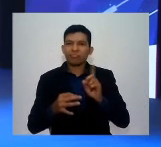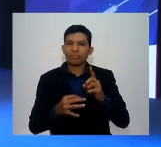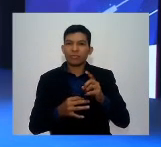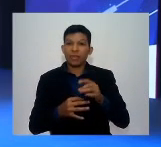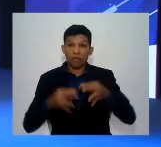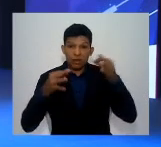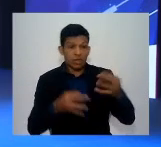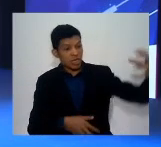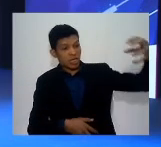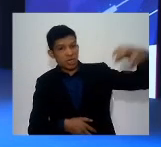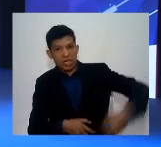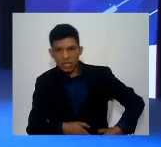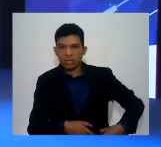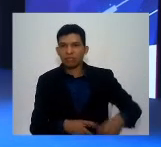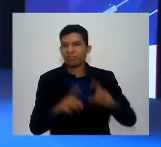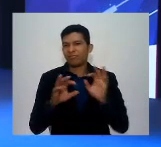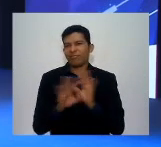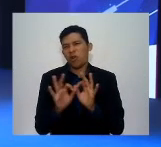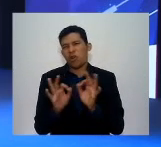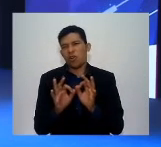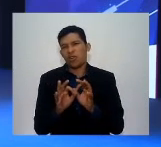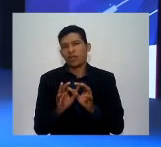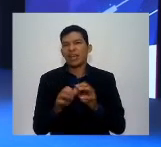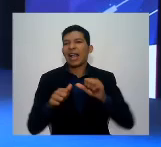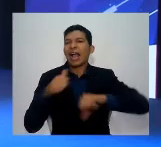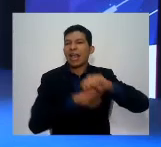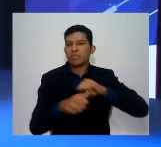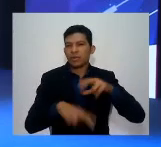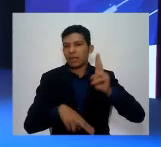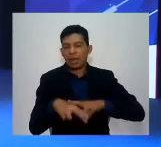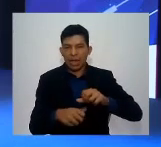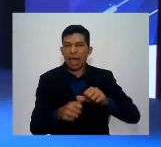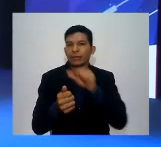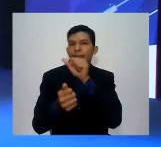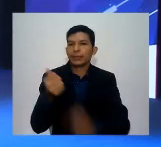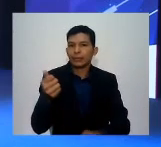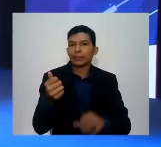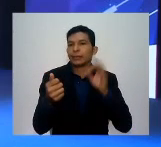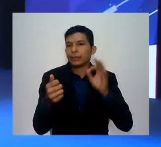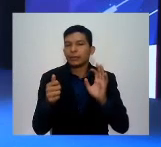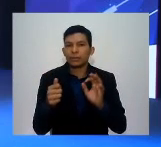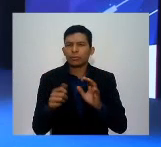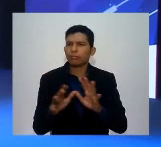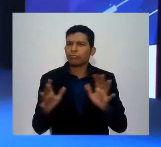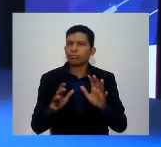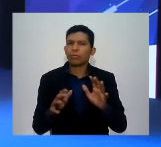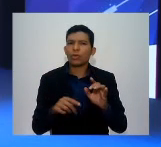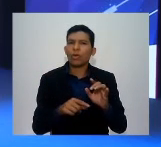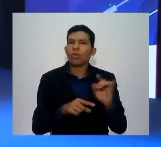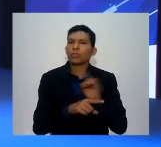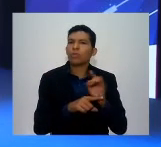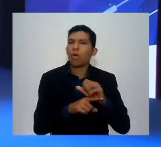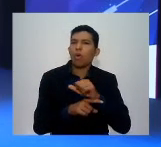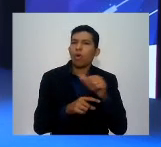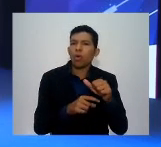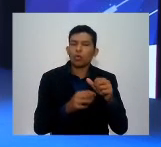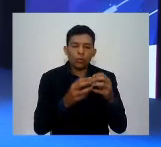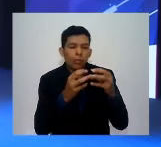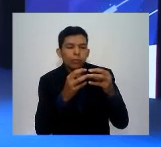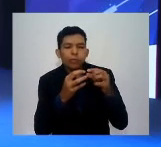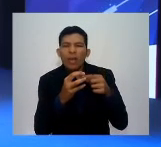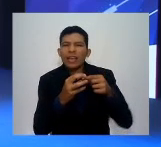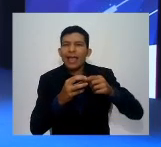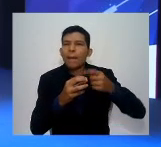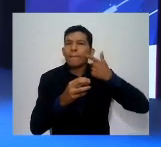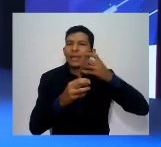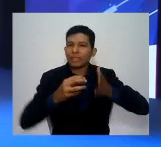de hecho, el termómetro infrarrojo es bastante impreciso comparado con otros termómetros, pero pues es el más práctico. Y segundo, porque siempre